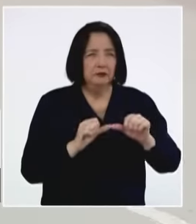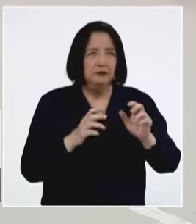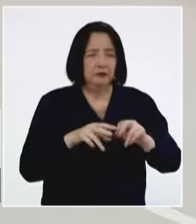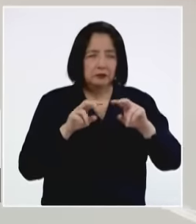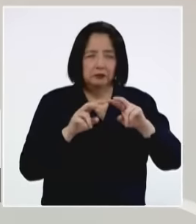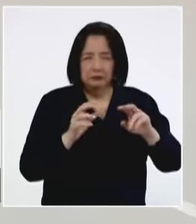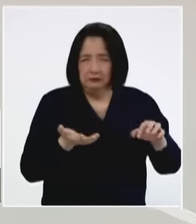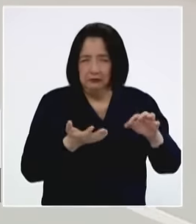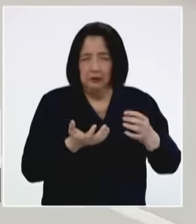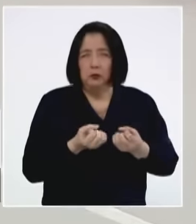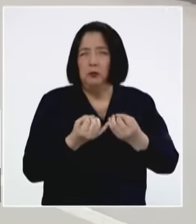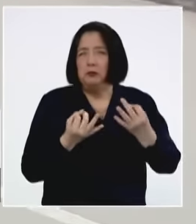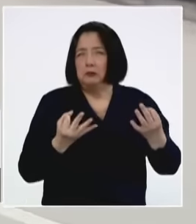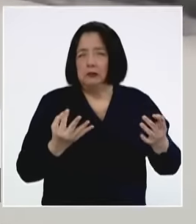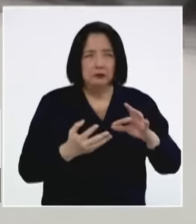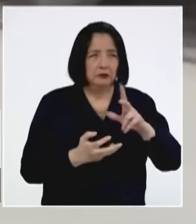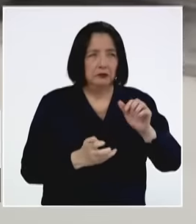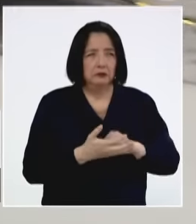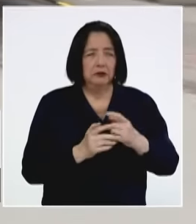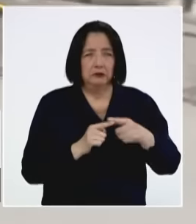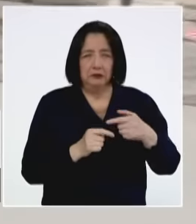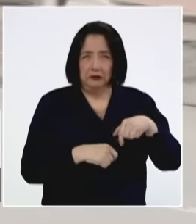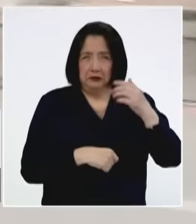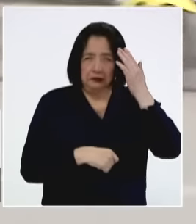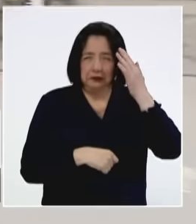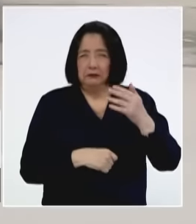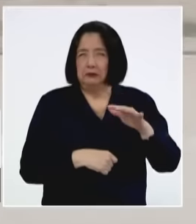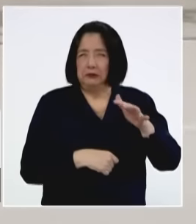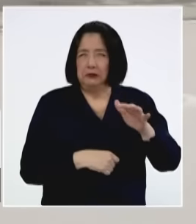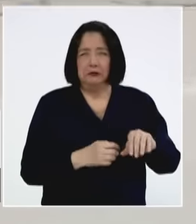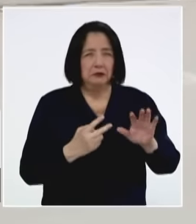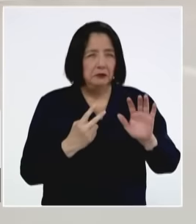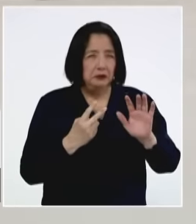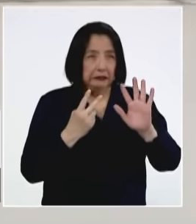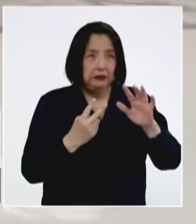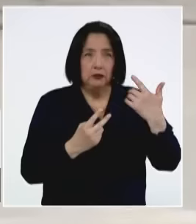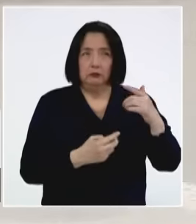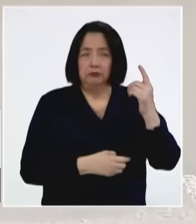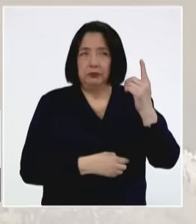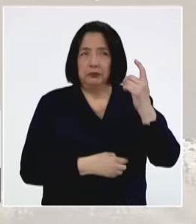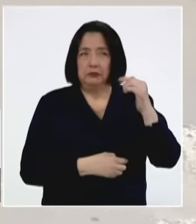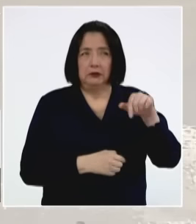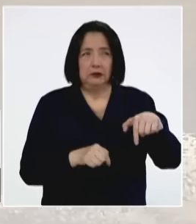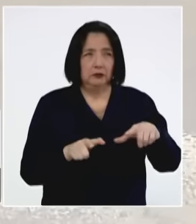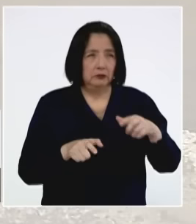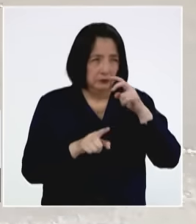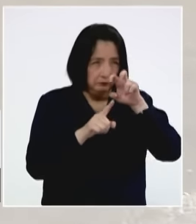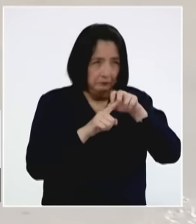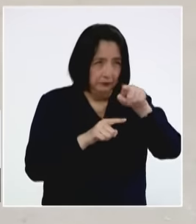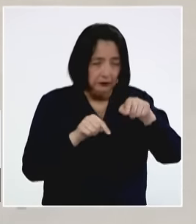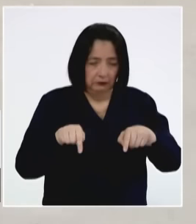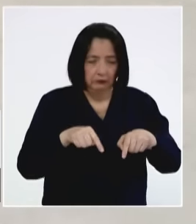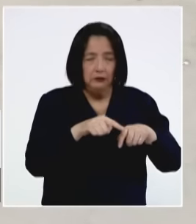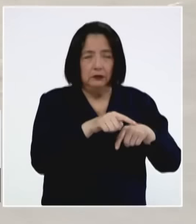la contabilidad de lo que se han llevado estos sujetos. Sin embargo, se sabe que habrían sido hasta 7 disparos que han efectuado en el lugar. Tal como puede ver,